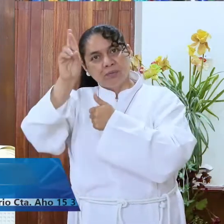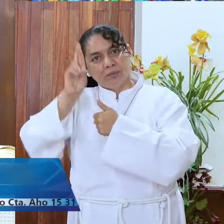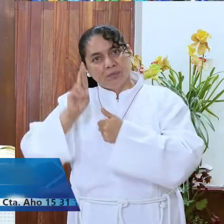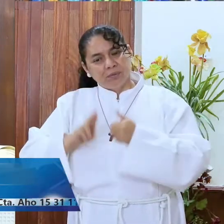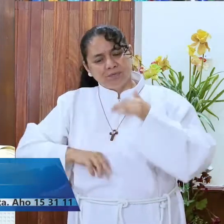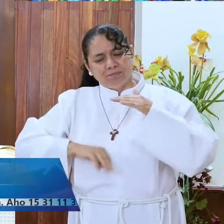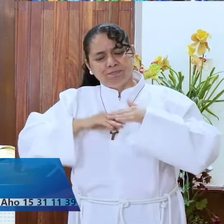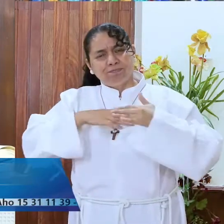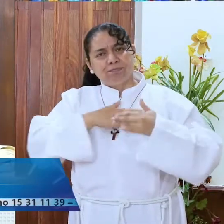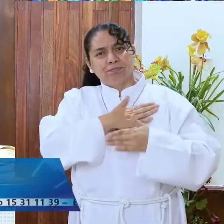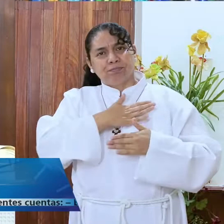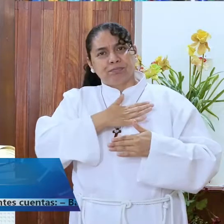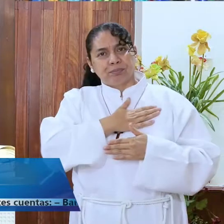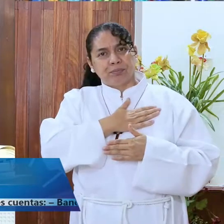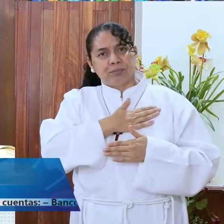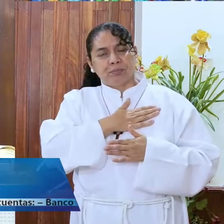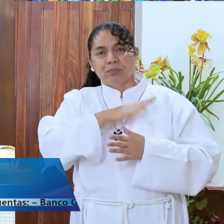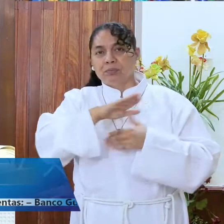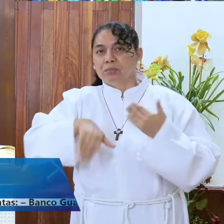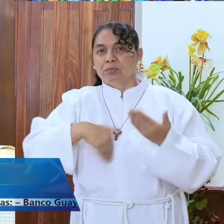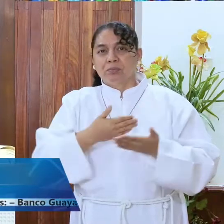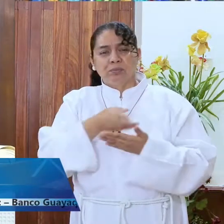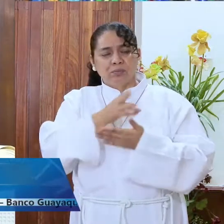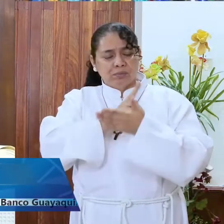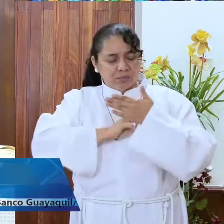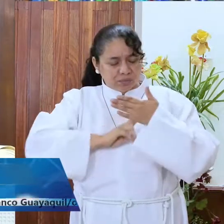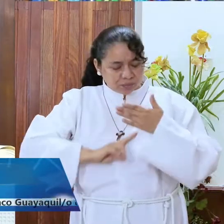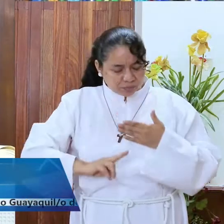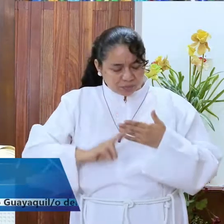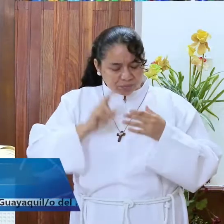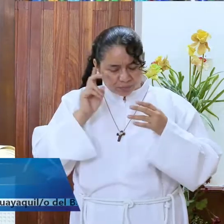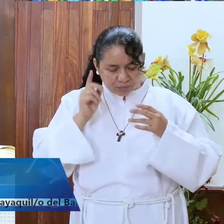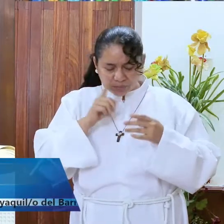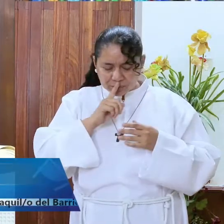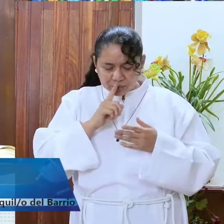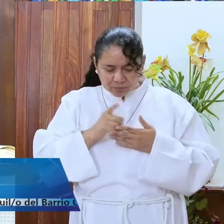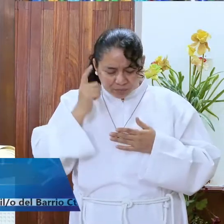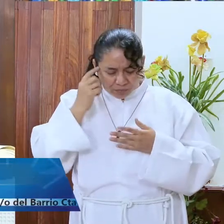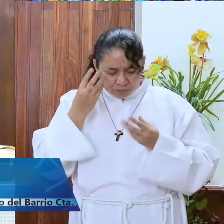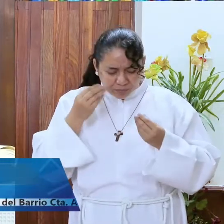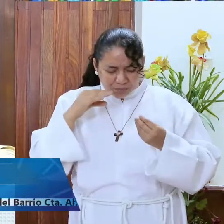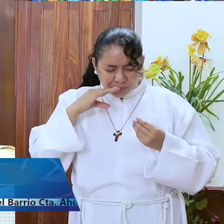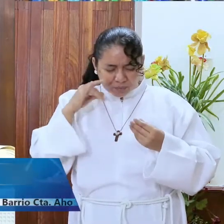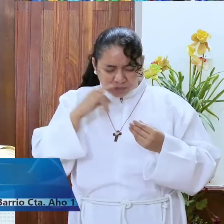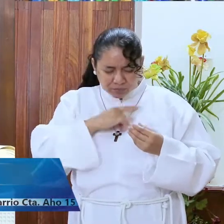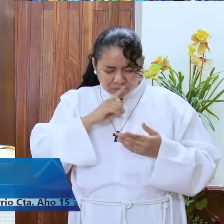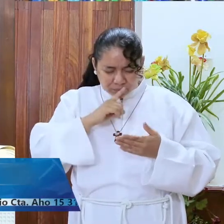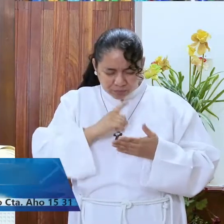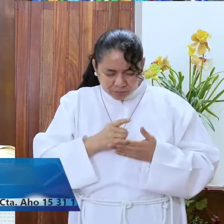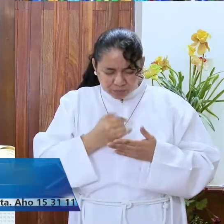confianza y con toda humildad reconozcamos nuestros pecados